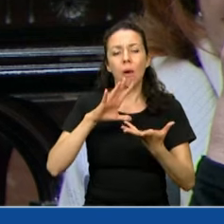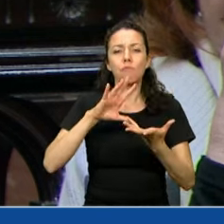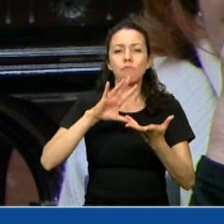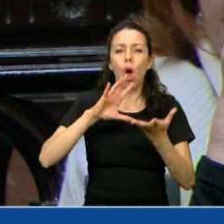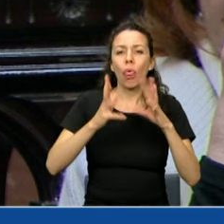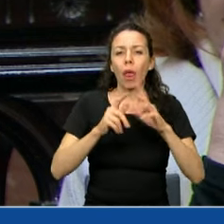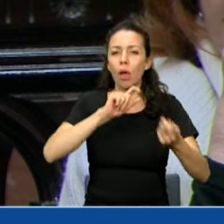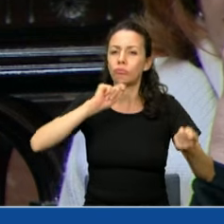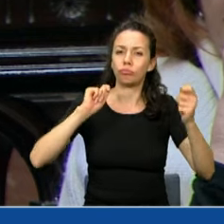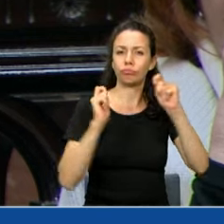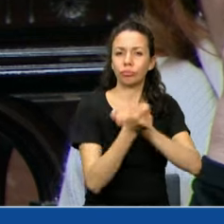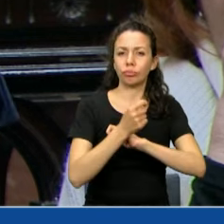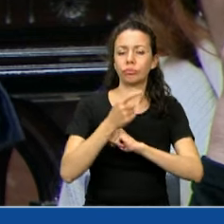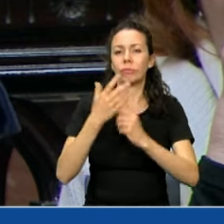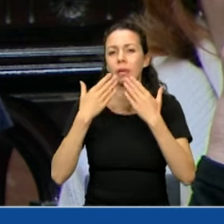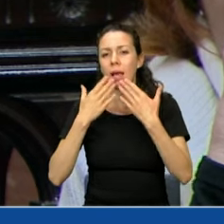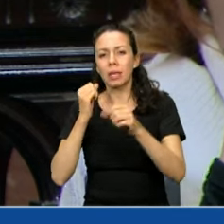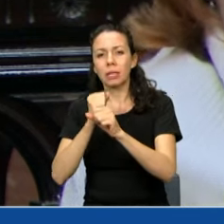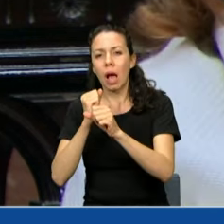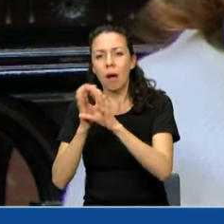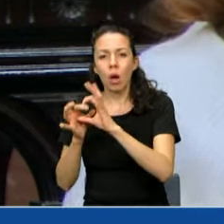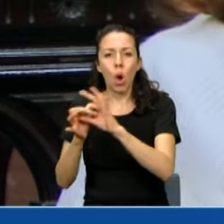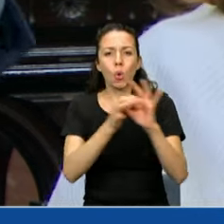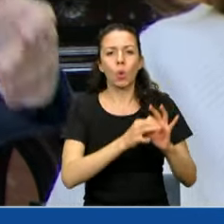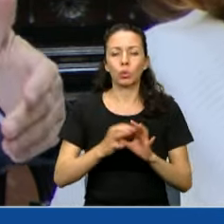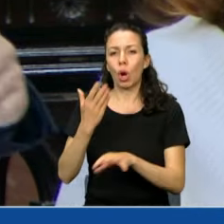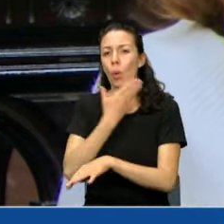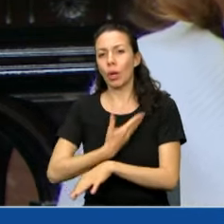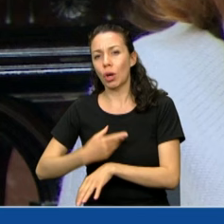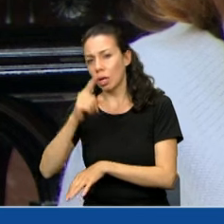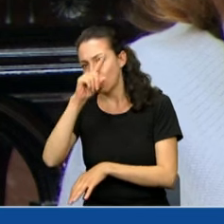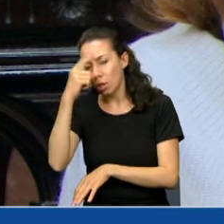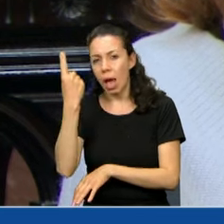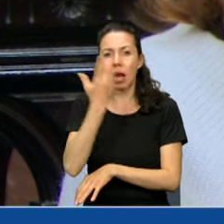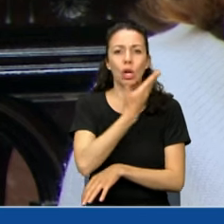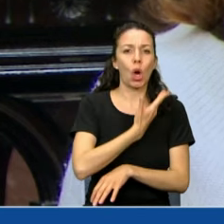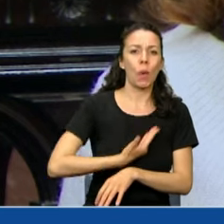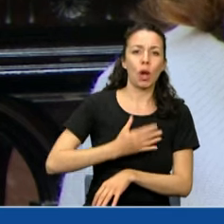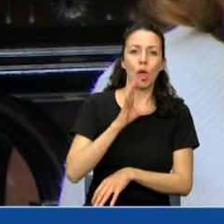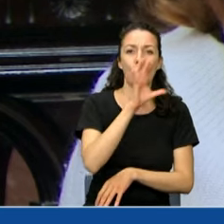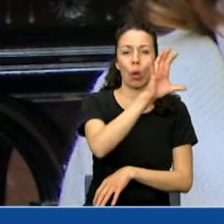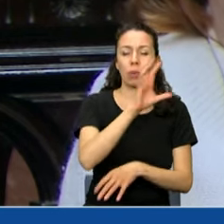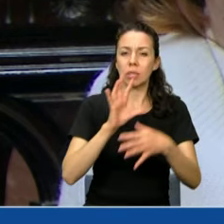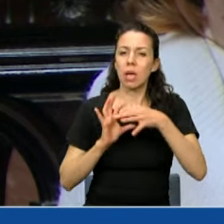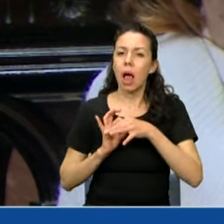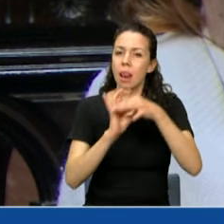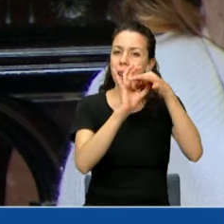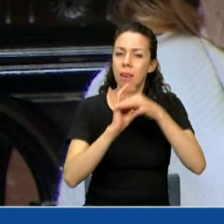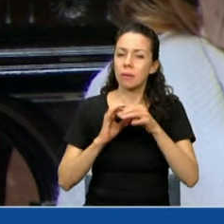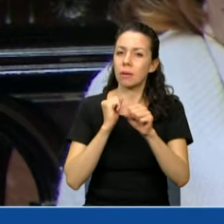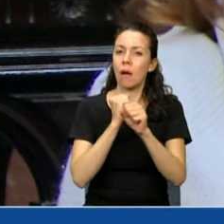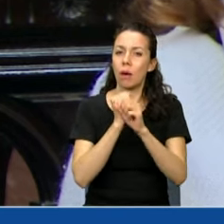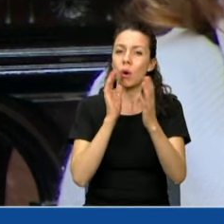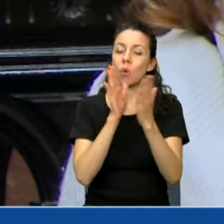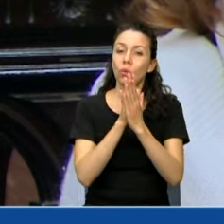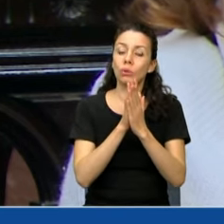fomento de la a un trabajo en conjunto entre el gobierno nacional y el gobierno provincial hoy